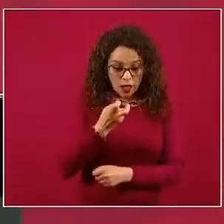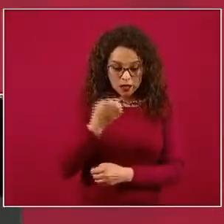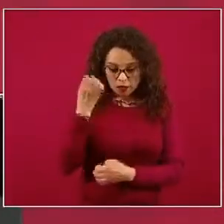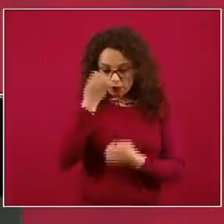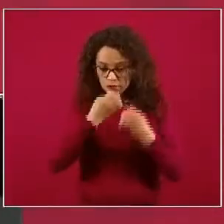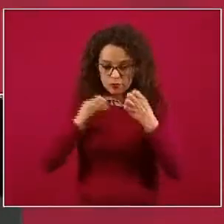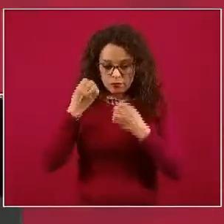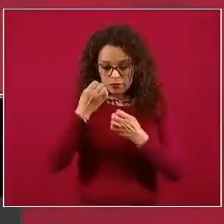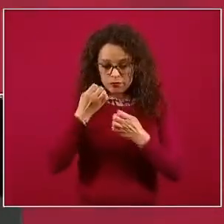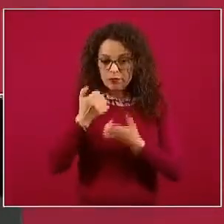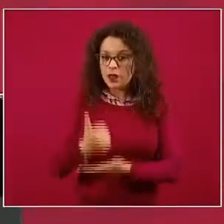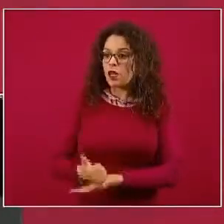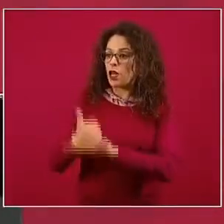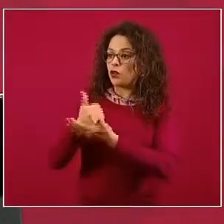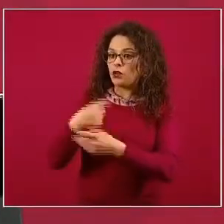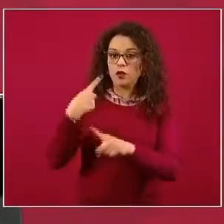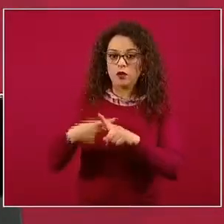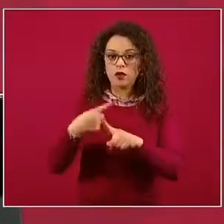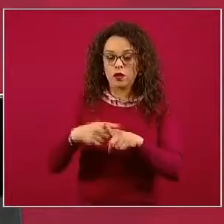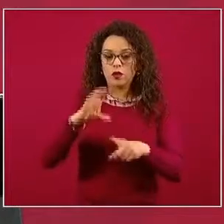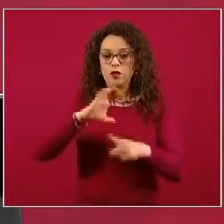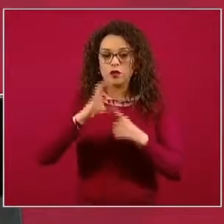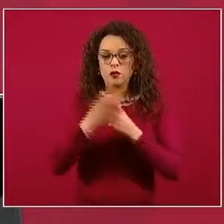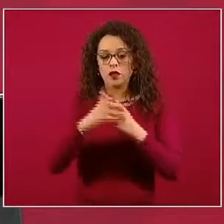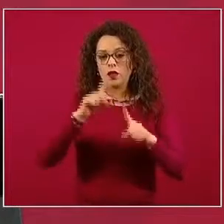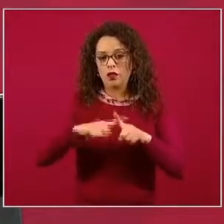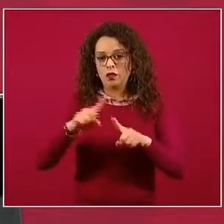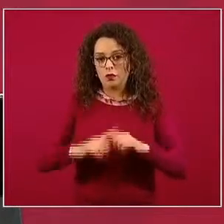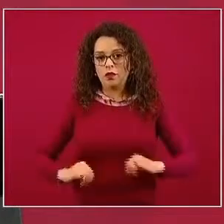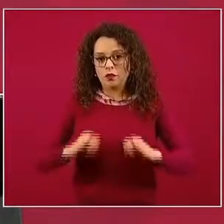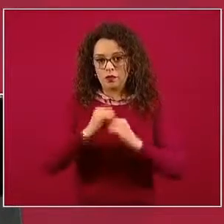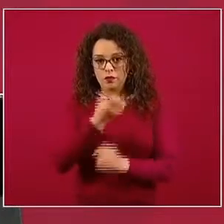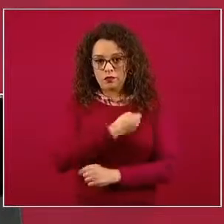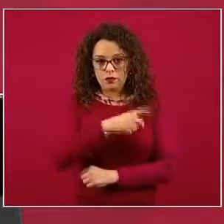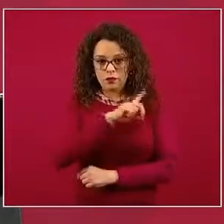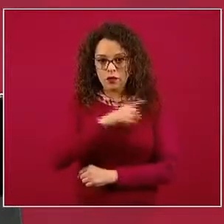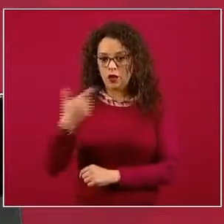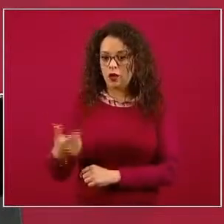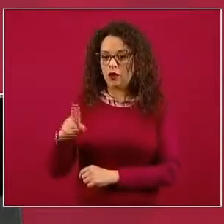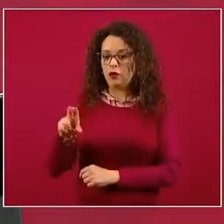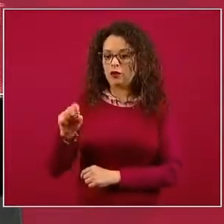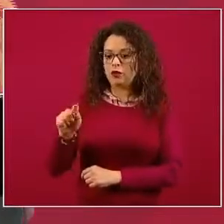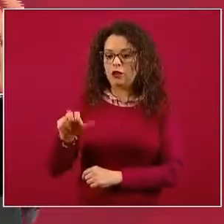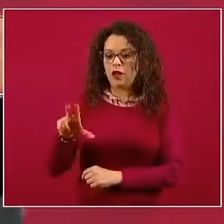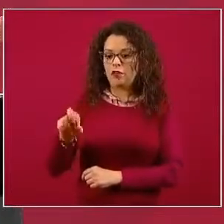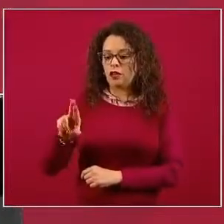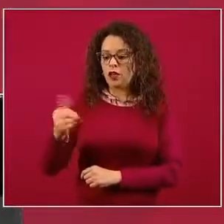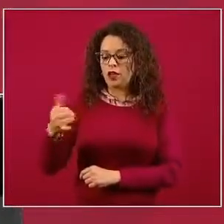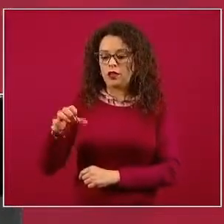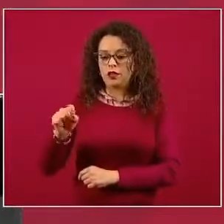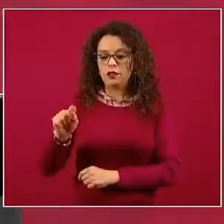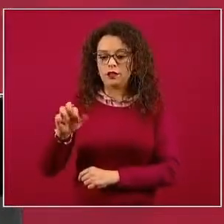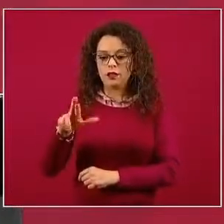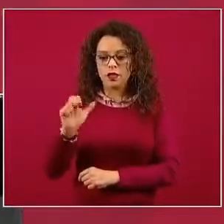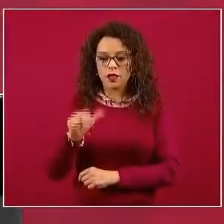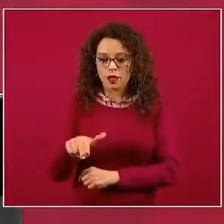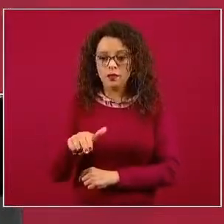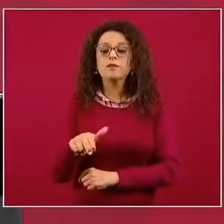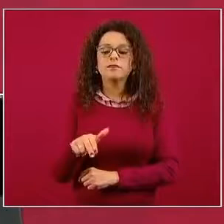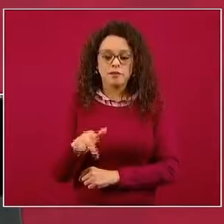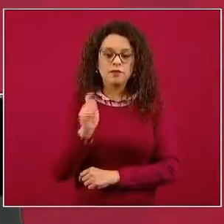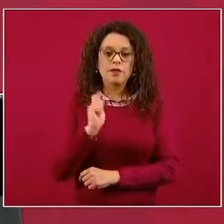del comisionado de los Institutos Nacionales de Salud, el doctor Gustavo Reyes Terán, integramos un mecanismo de reconocimiento de